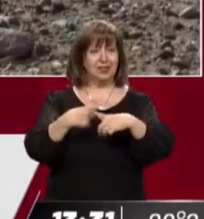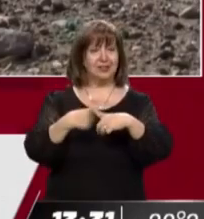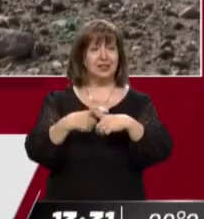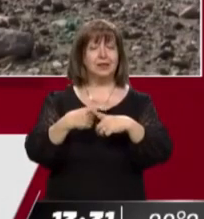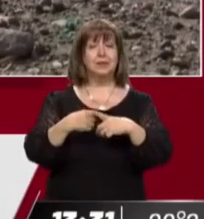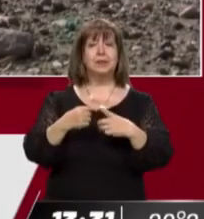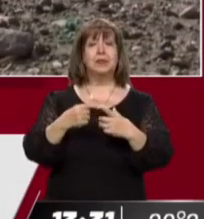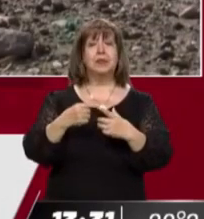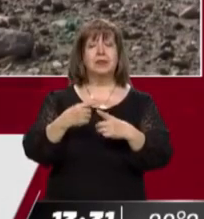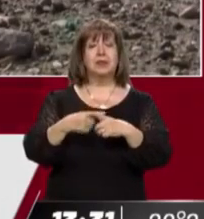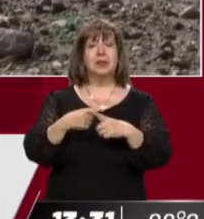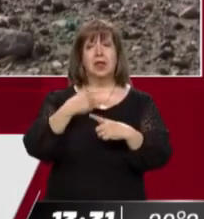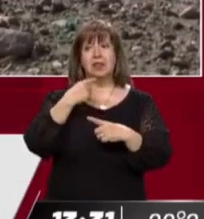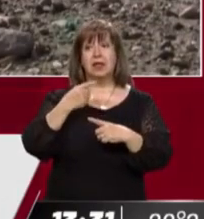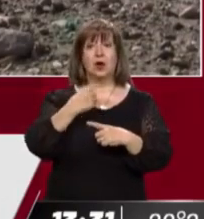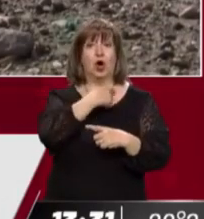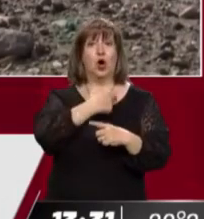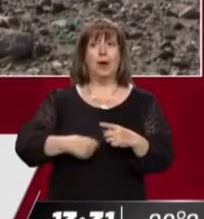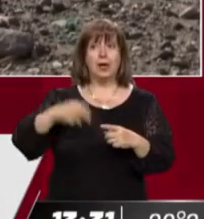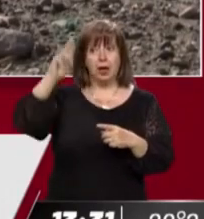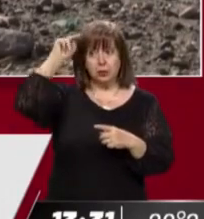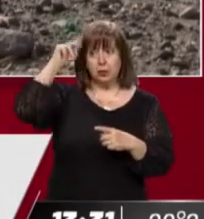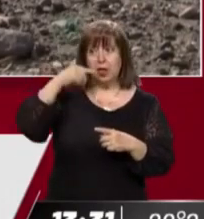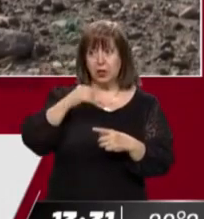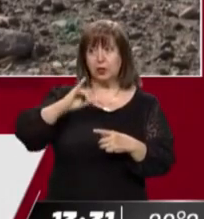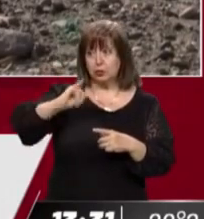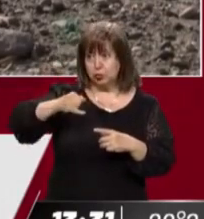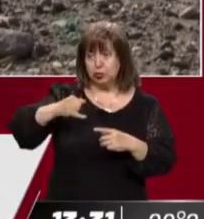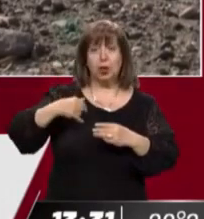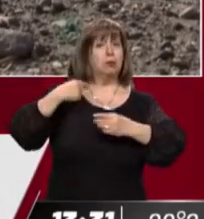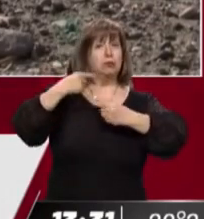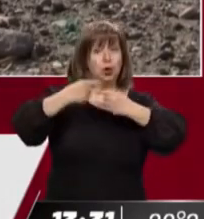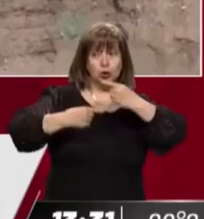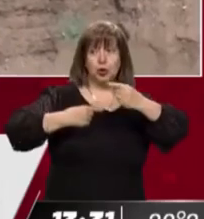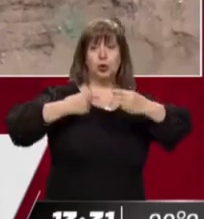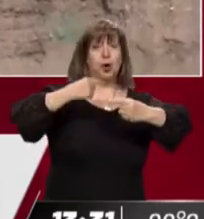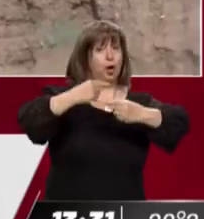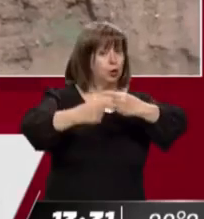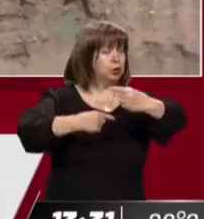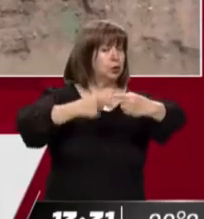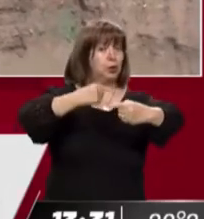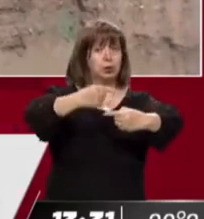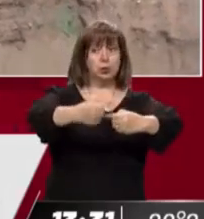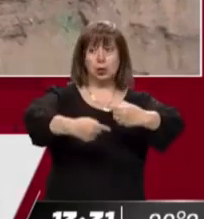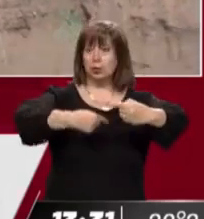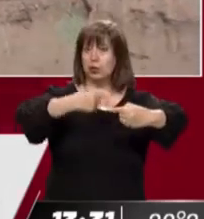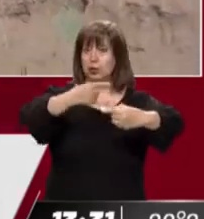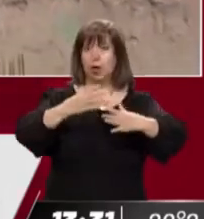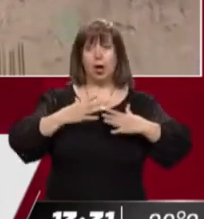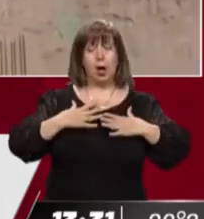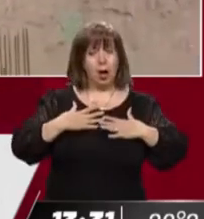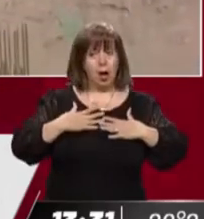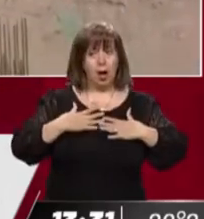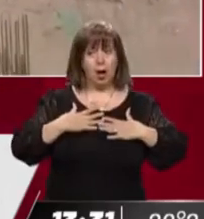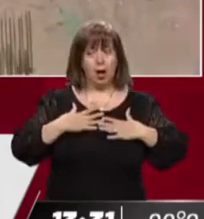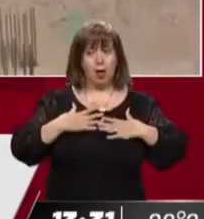que iba a continuar con el plan de obra que estaban en ejecución. Así que bueno, eso ha sido un poco